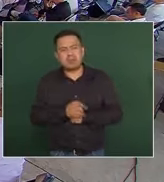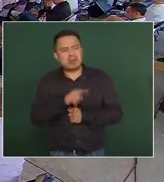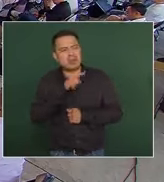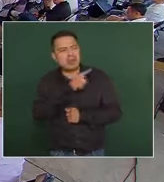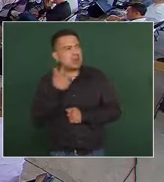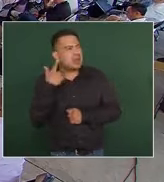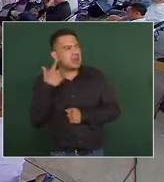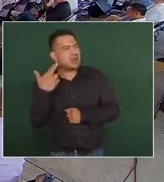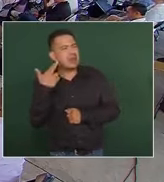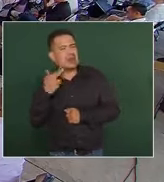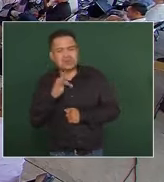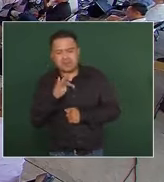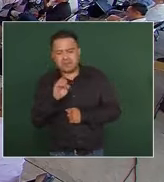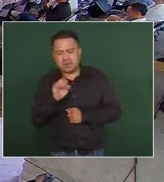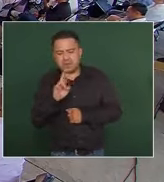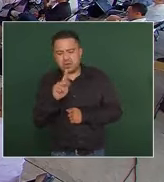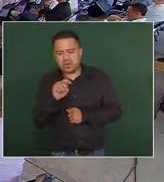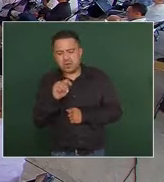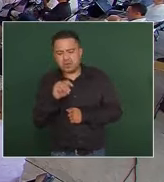Fórmula,